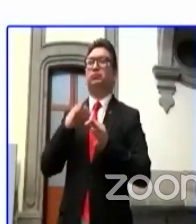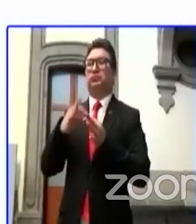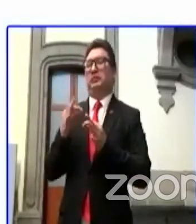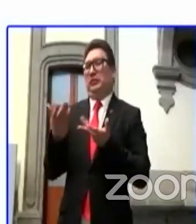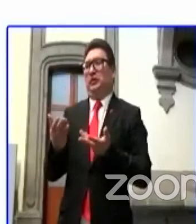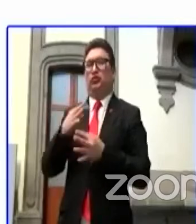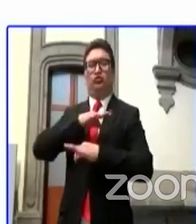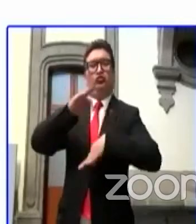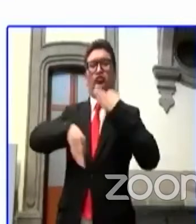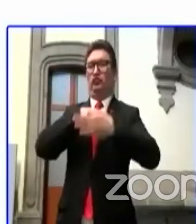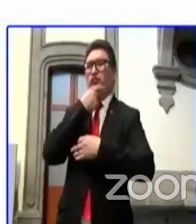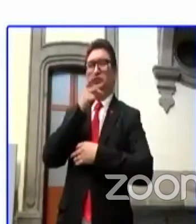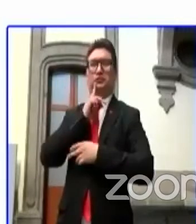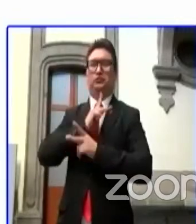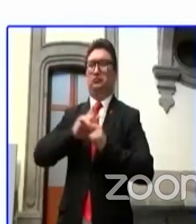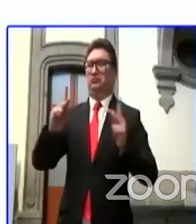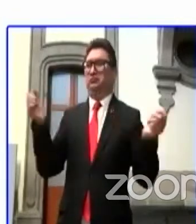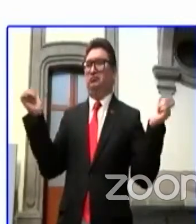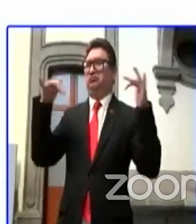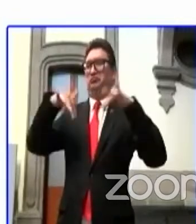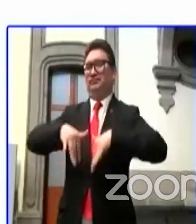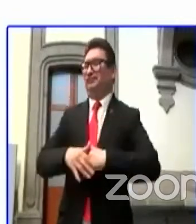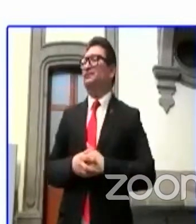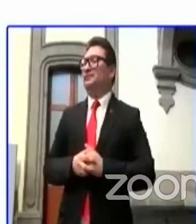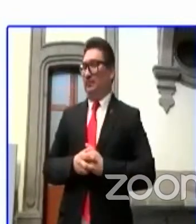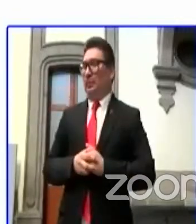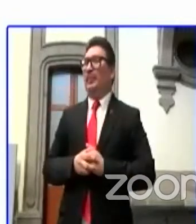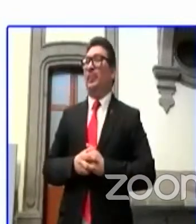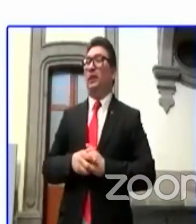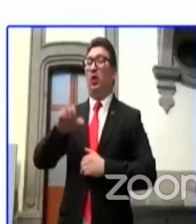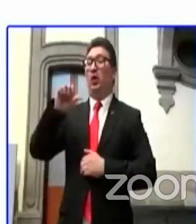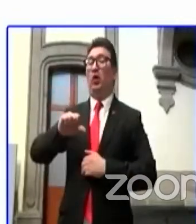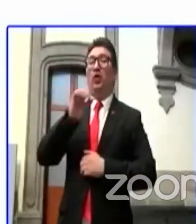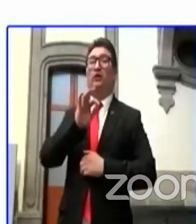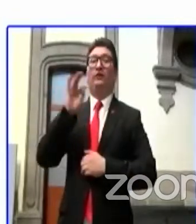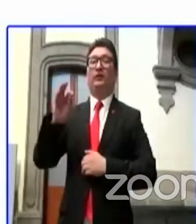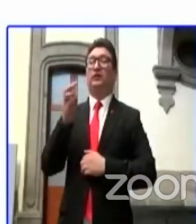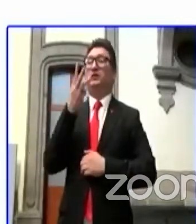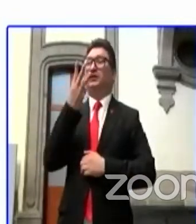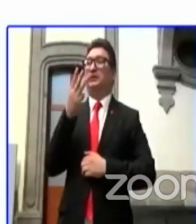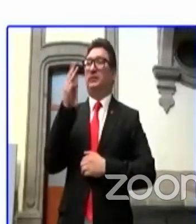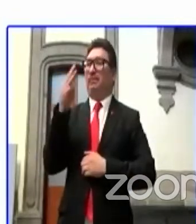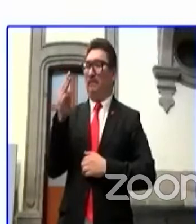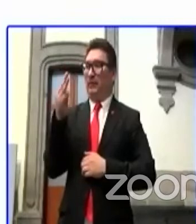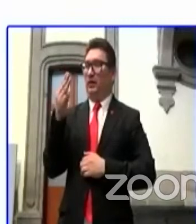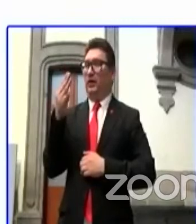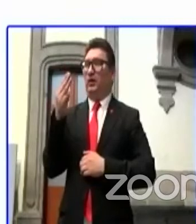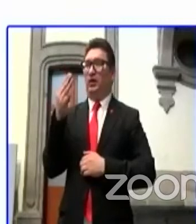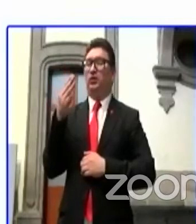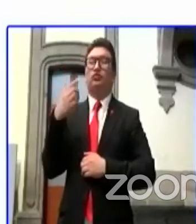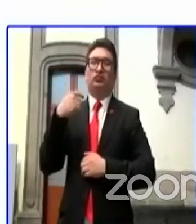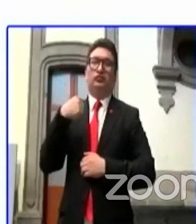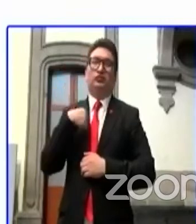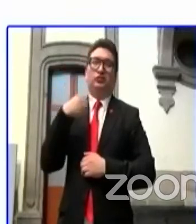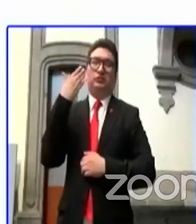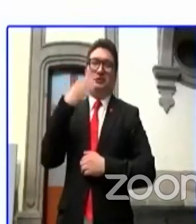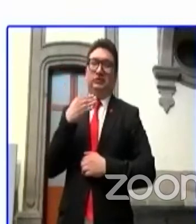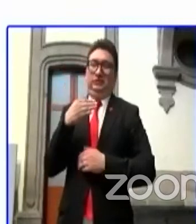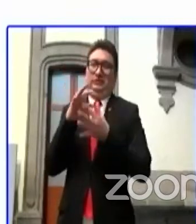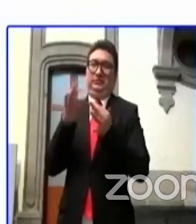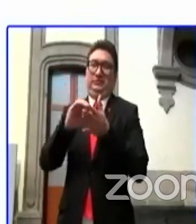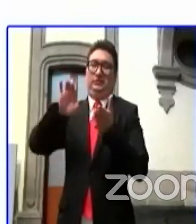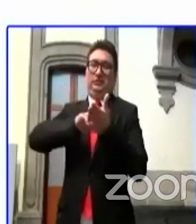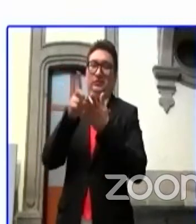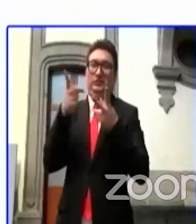todas y todos reunidos. En una fecha como hoy, 3 de mayo, me estoy obligada a hablar de la Convención sobre